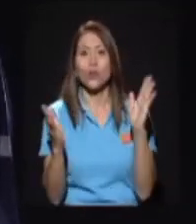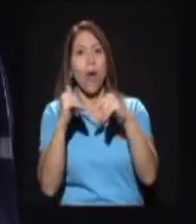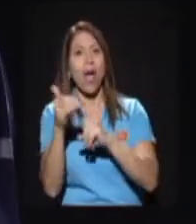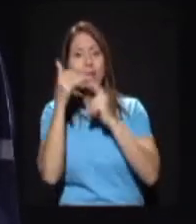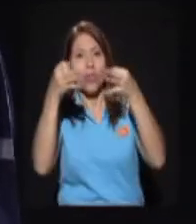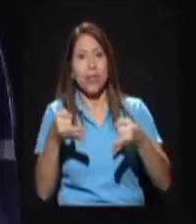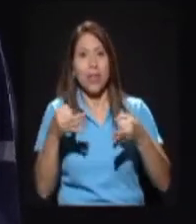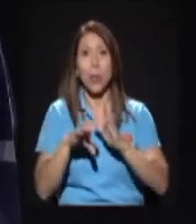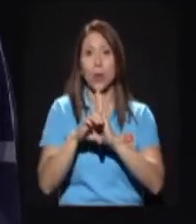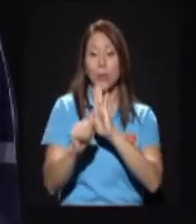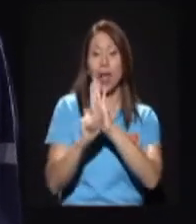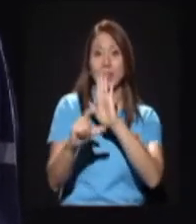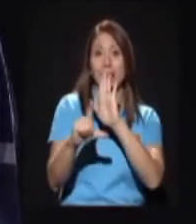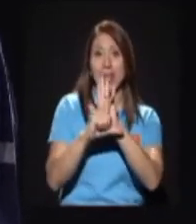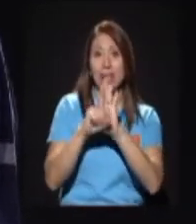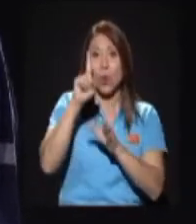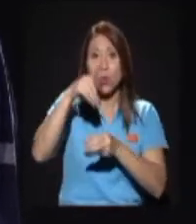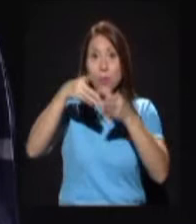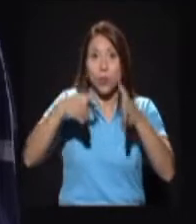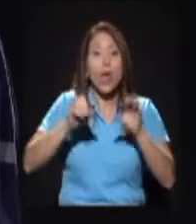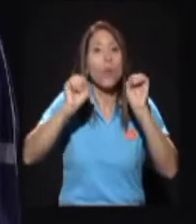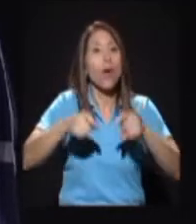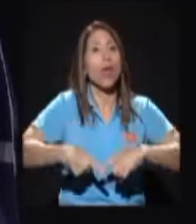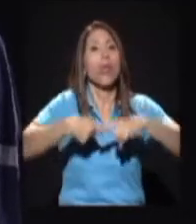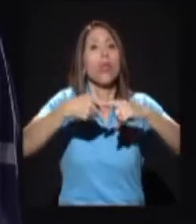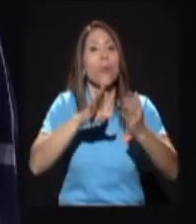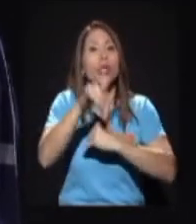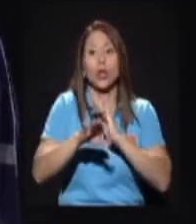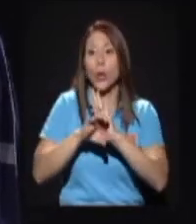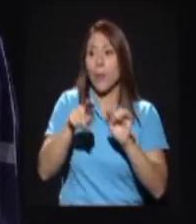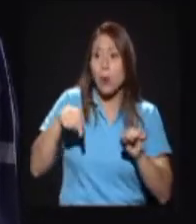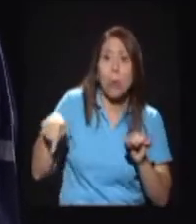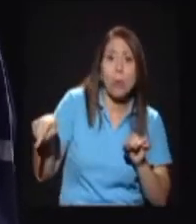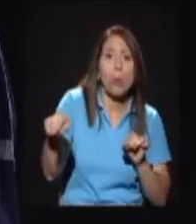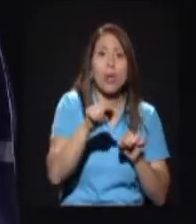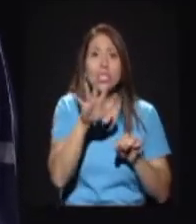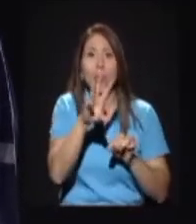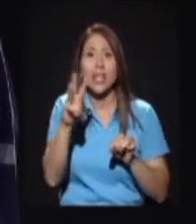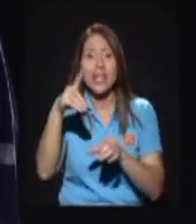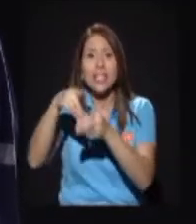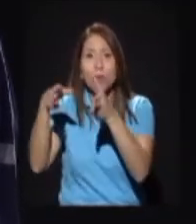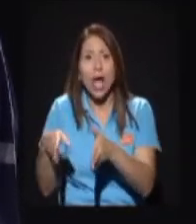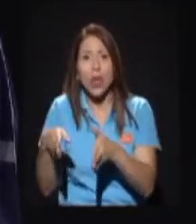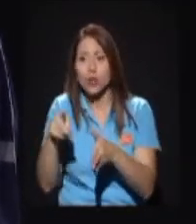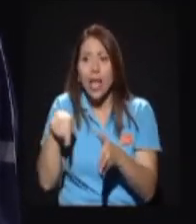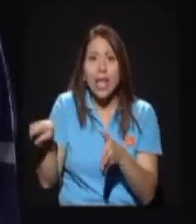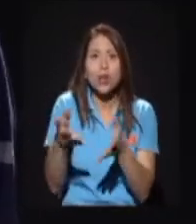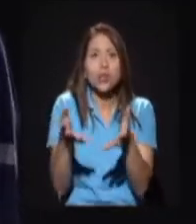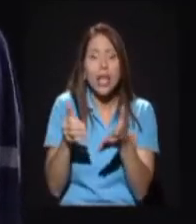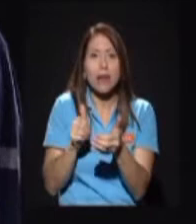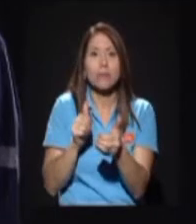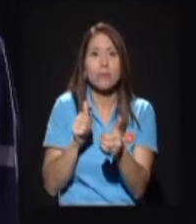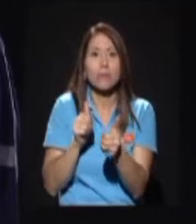donde un diputado puede paralizar la discusión de un proyecto. O sea, yo puedo tener 56 diputados dispuestos a votar que sí un proyecto y